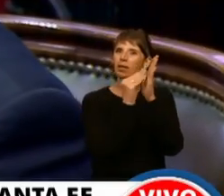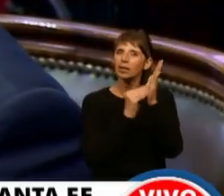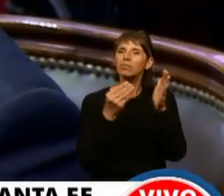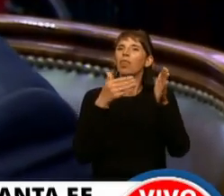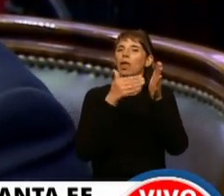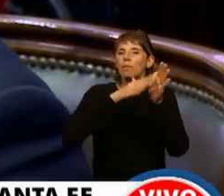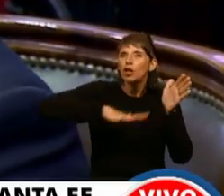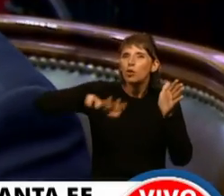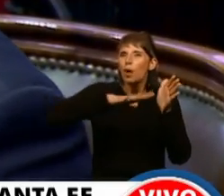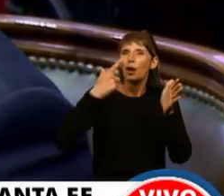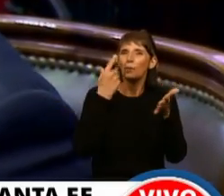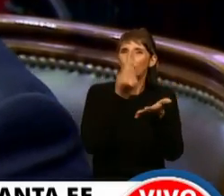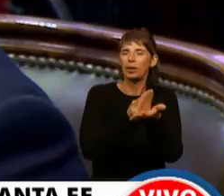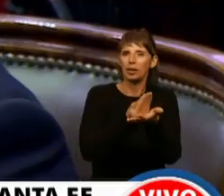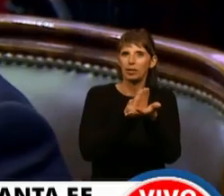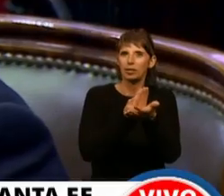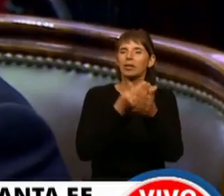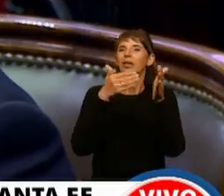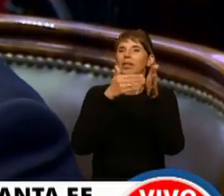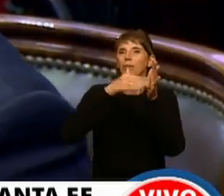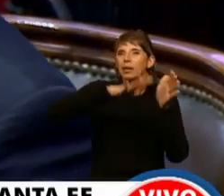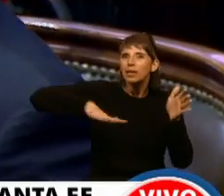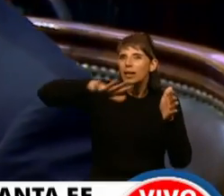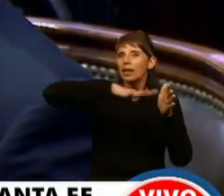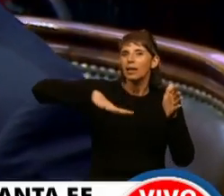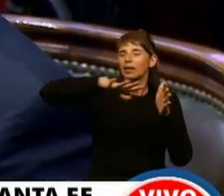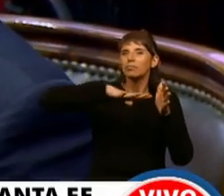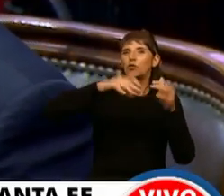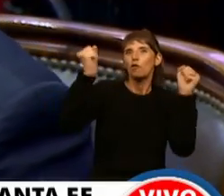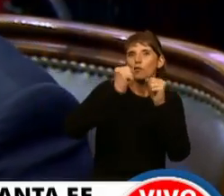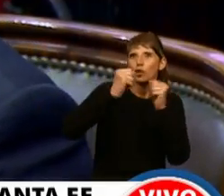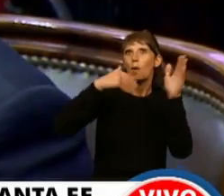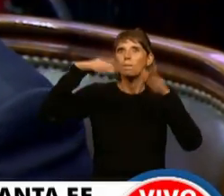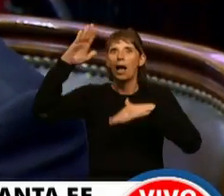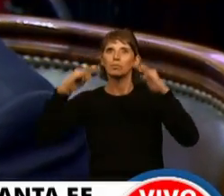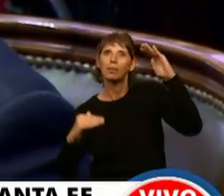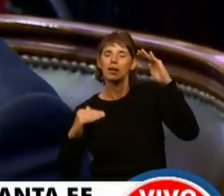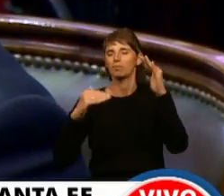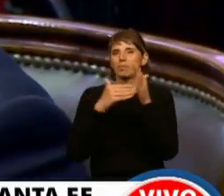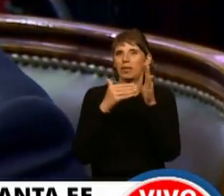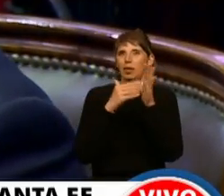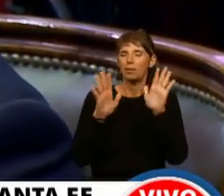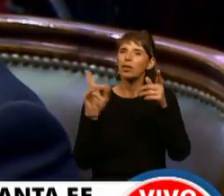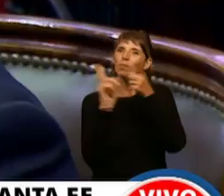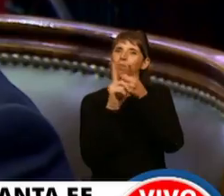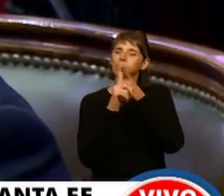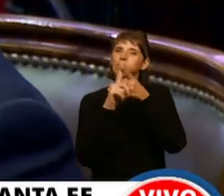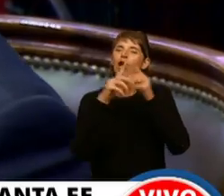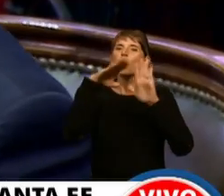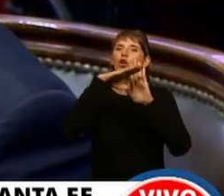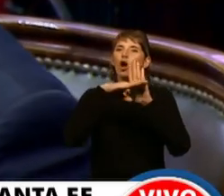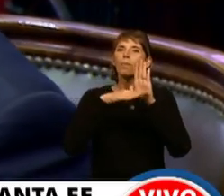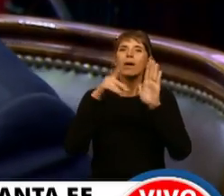por las definiciones de zonas ambientales fundamentada en normas indican iraní criterios